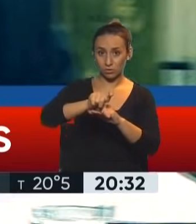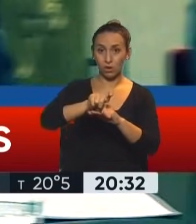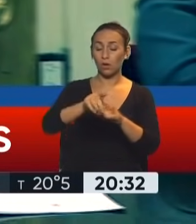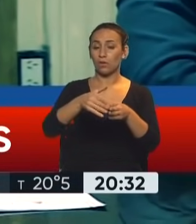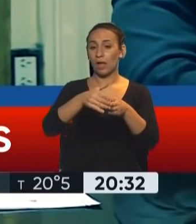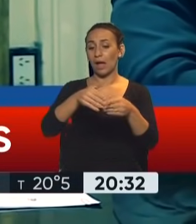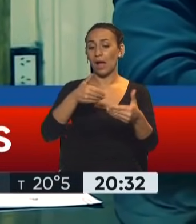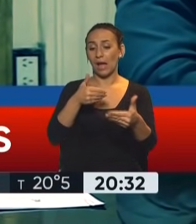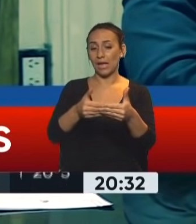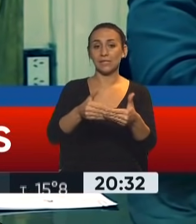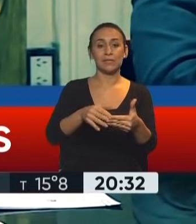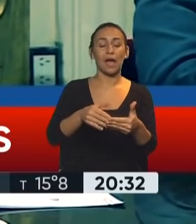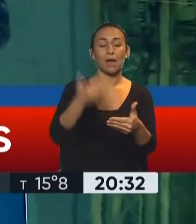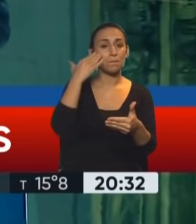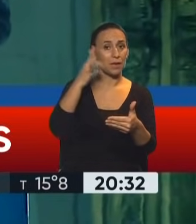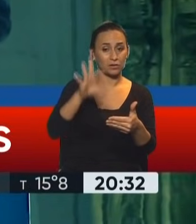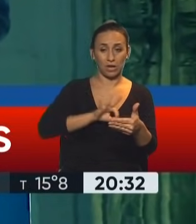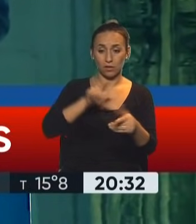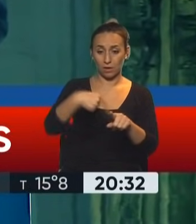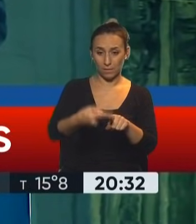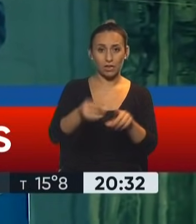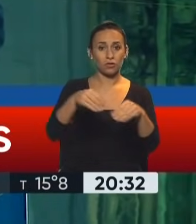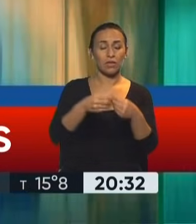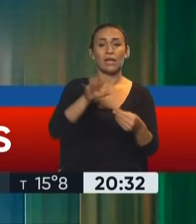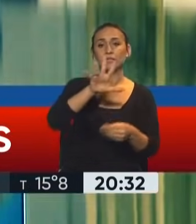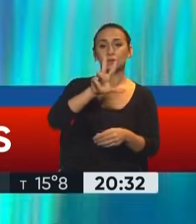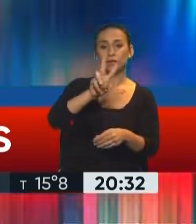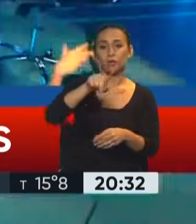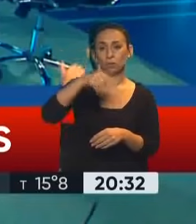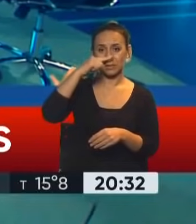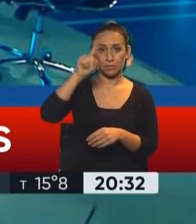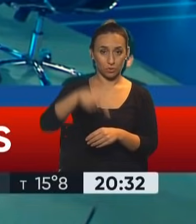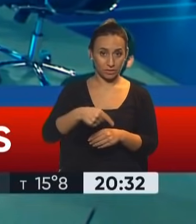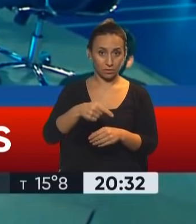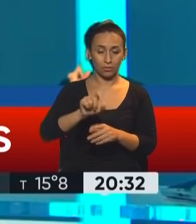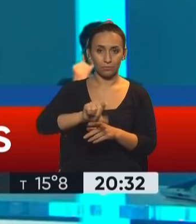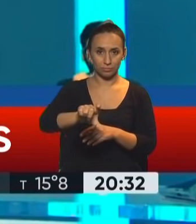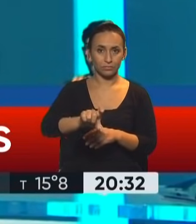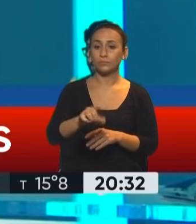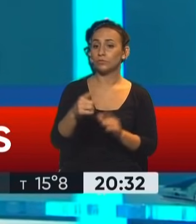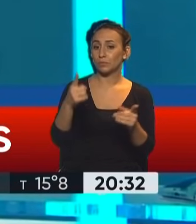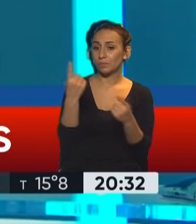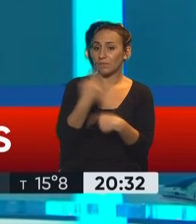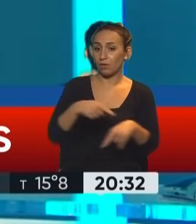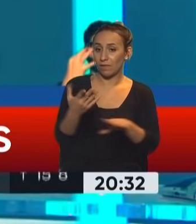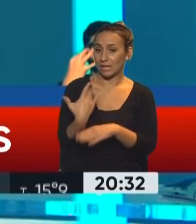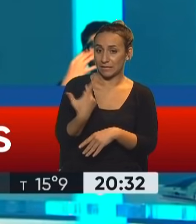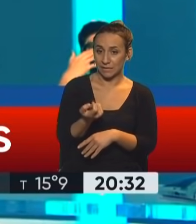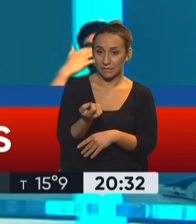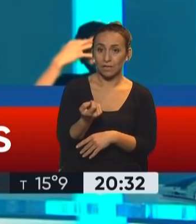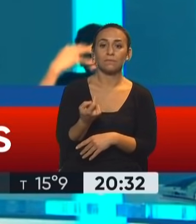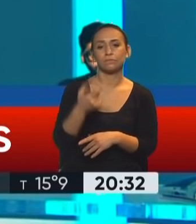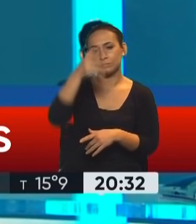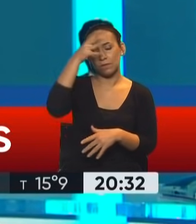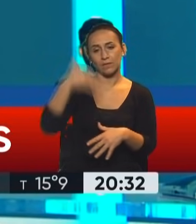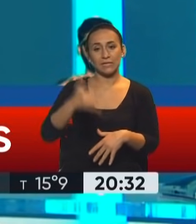hasta marzo del año que viene, de 52,7 puntos. Tenemos un dato de último momento, finalmente se subió el